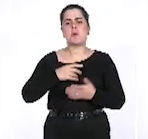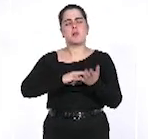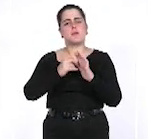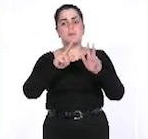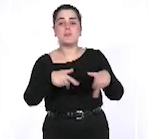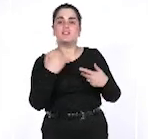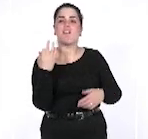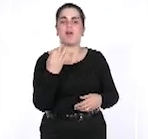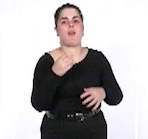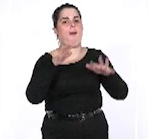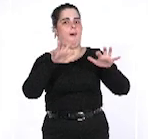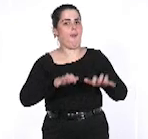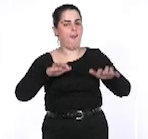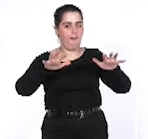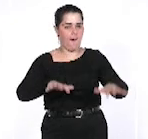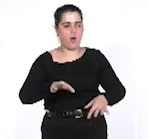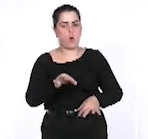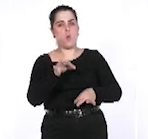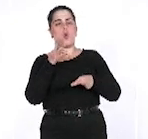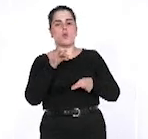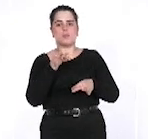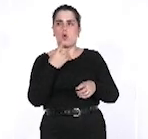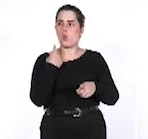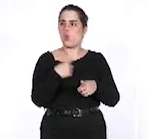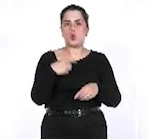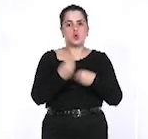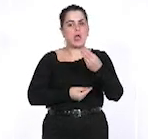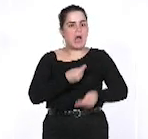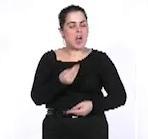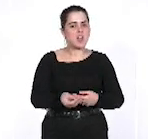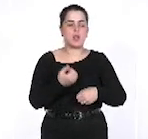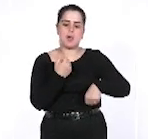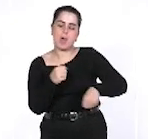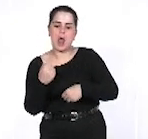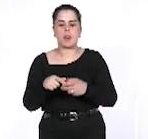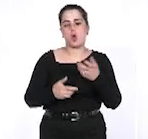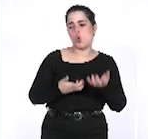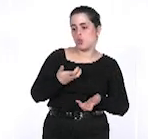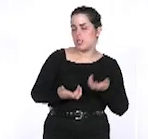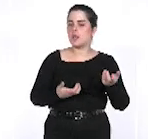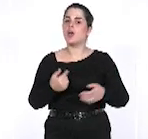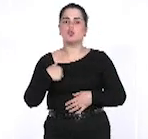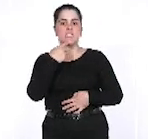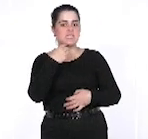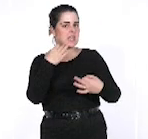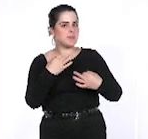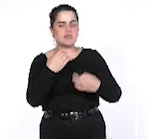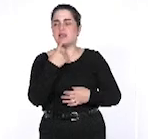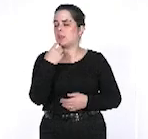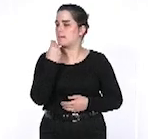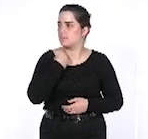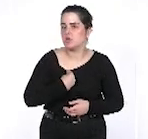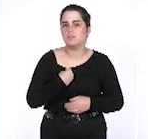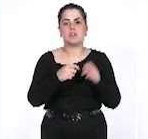permitido aprender les ha permitido aprender a hacer cosas no a barrer a cocinar Yo siempre digo lo mismo las